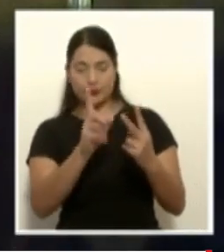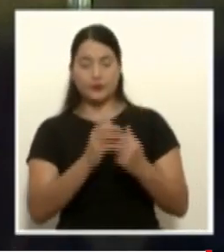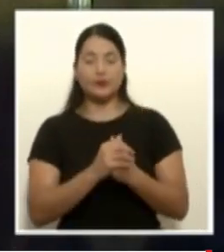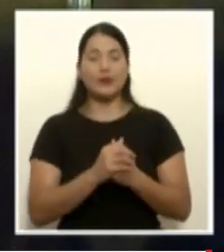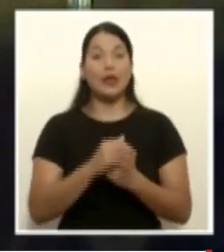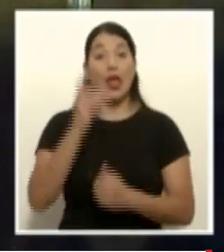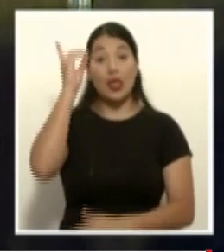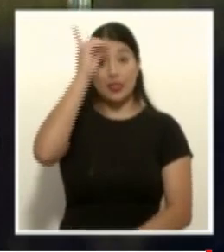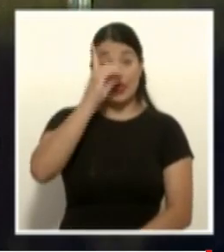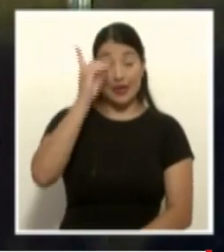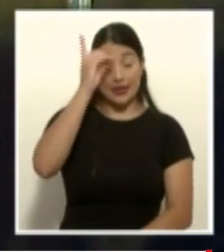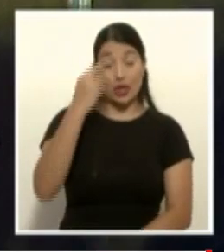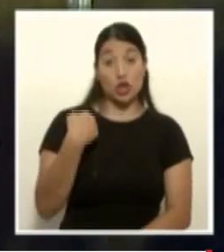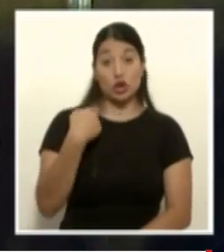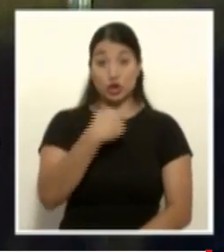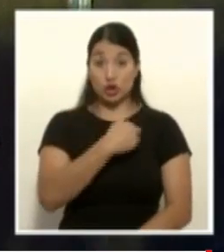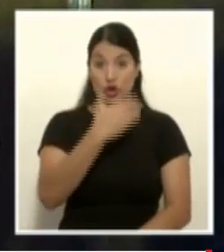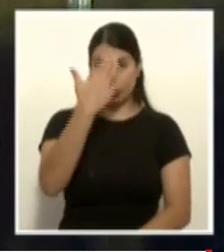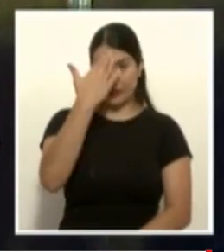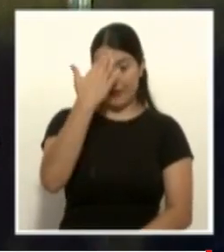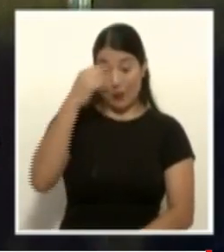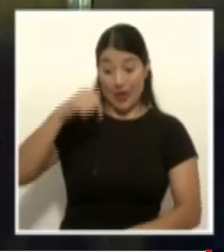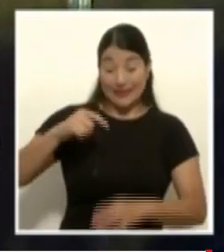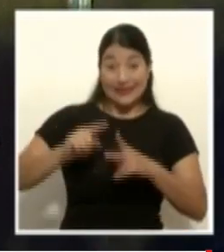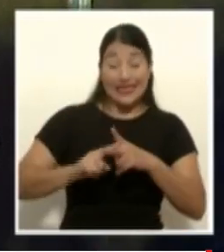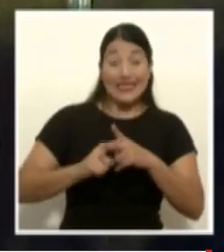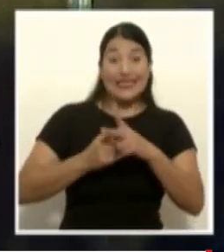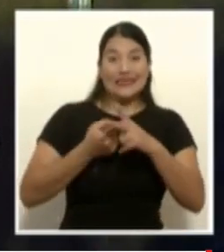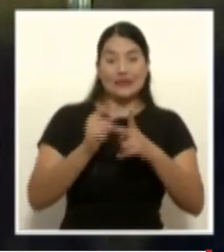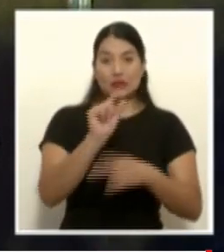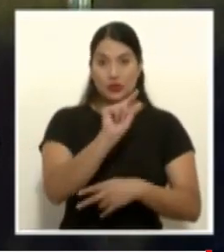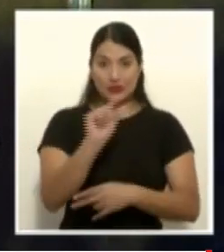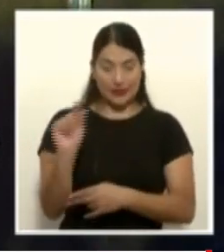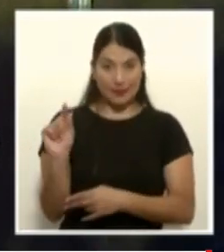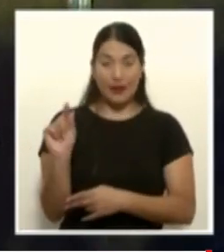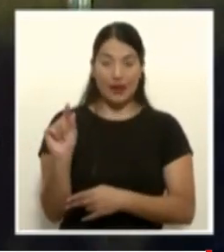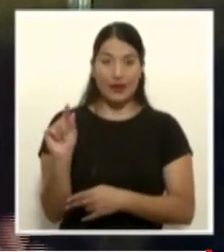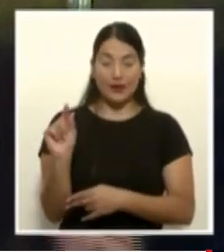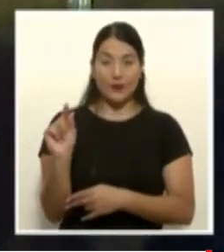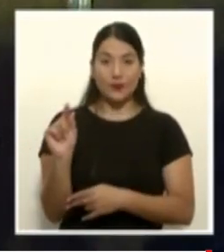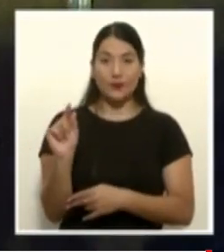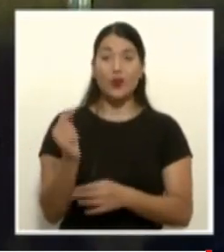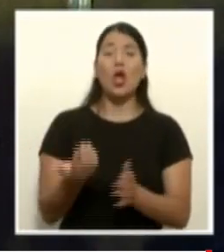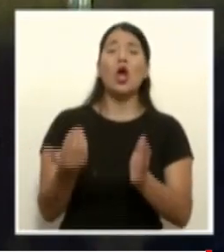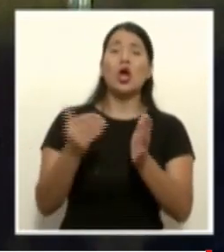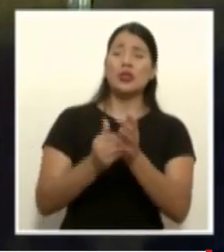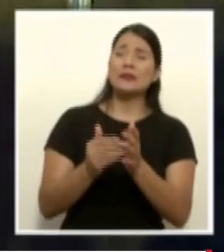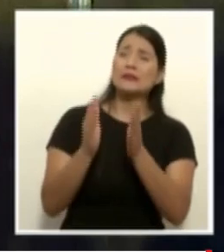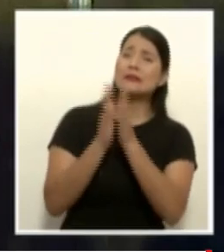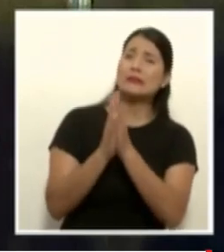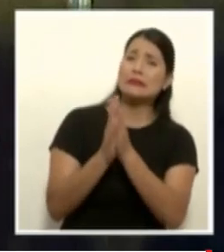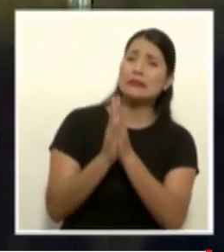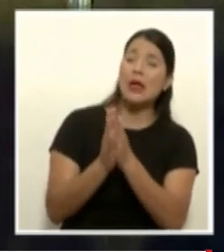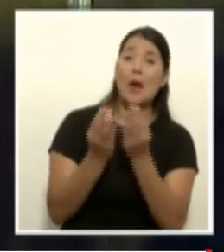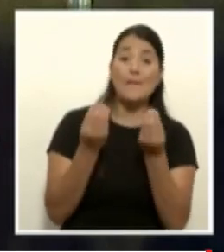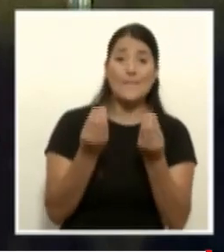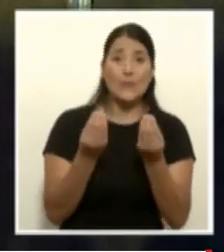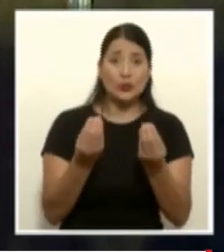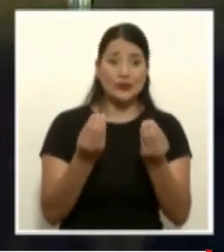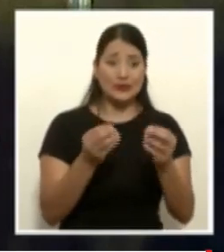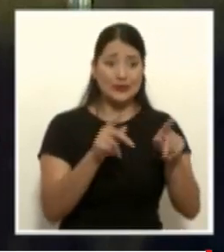y este inicio de semana se ha recrudecido la petitoria, la súplica prácticamente de muchos